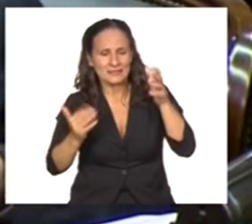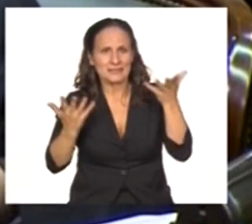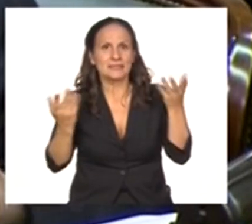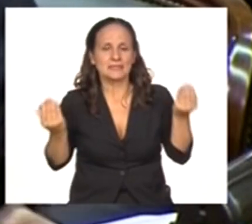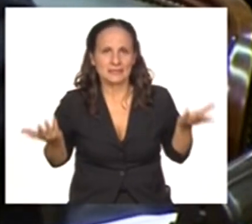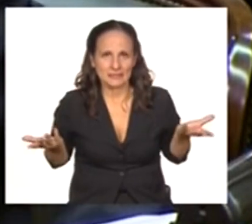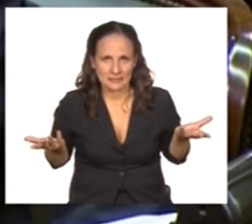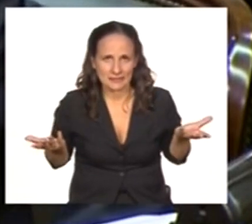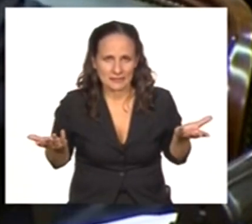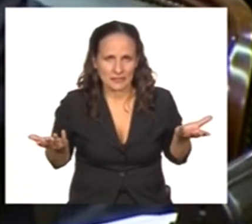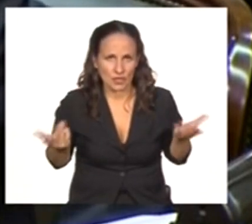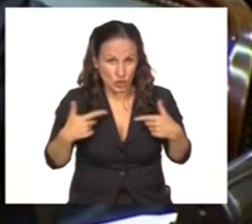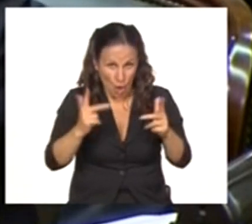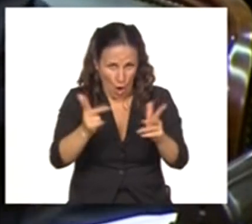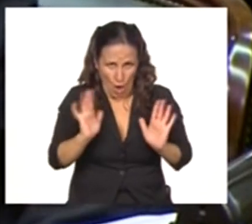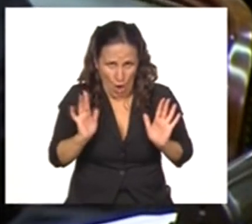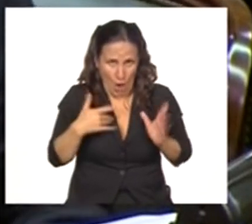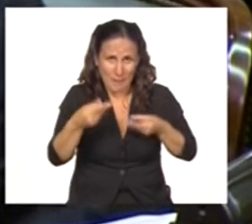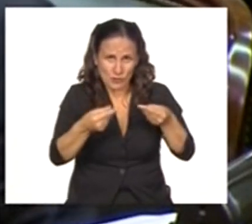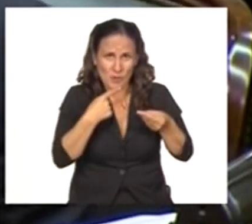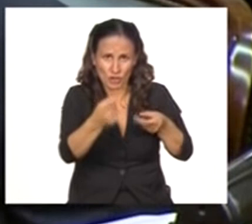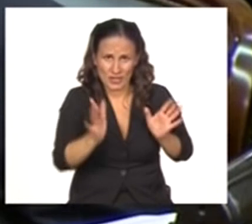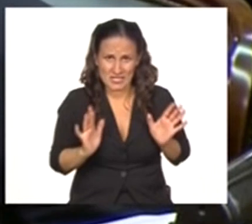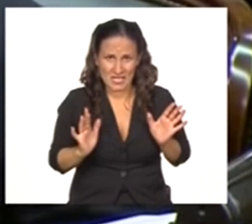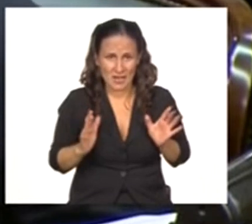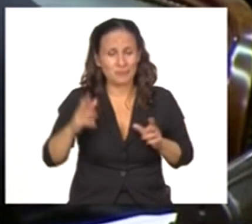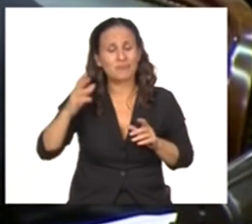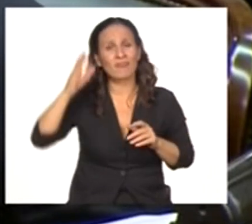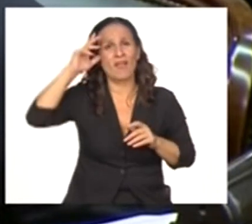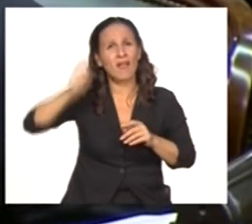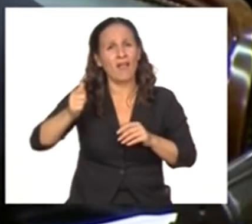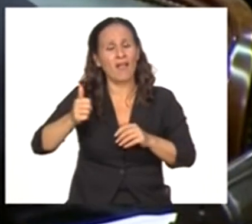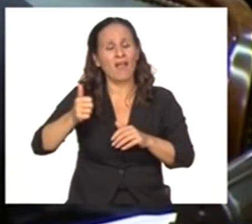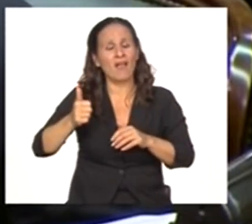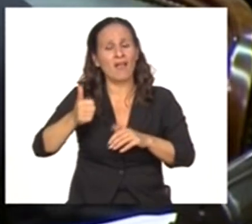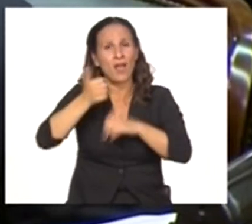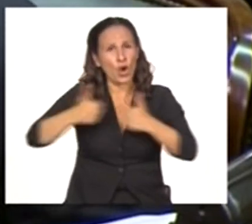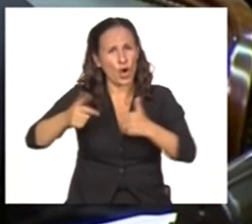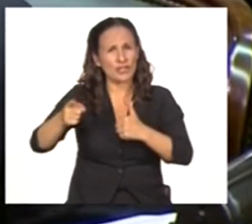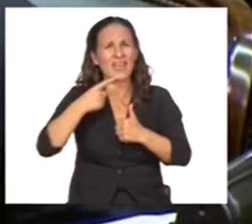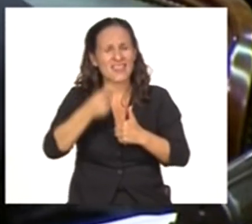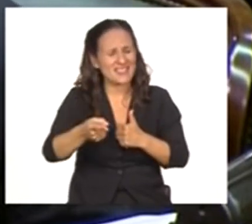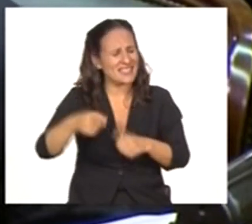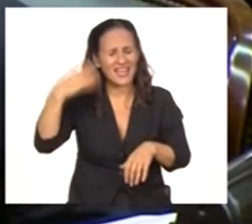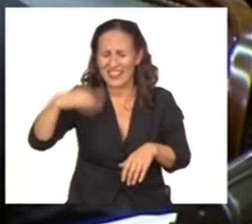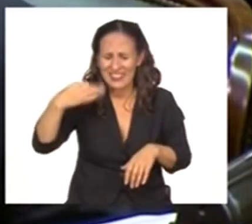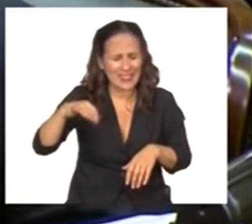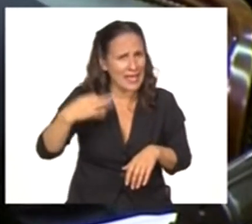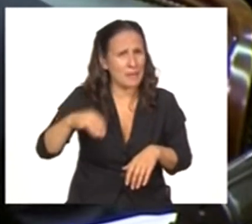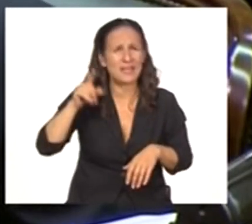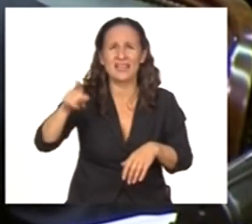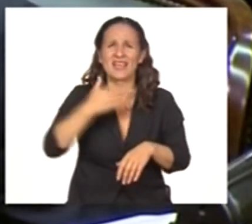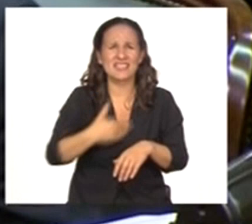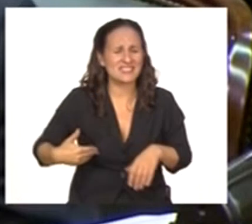Tampoco desconocemos que hay fallos de la Corte que evidentemente y permanentemente obligan a este poder del Estado